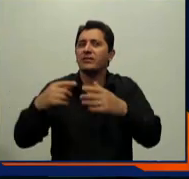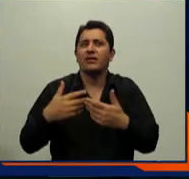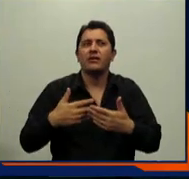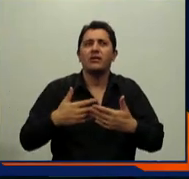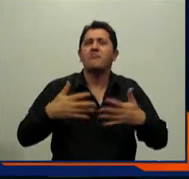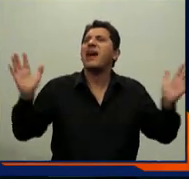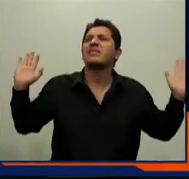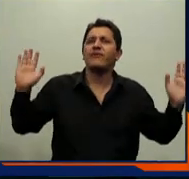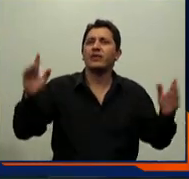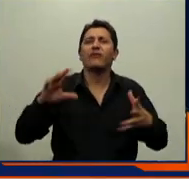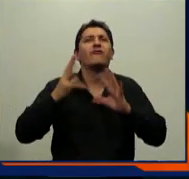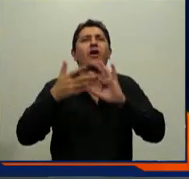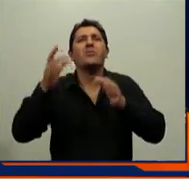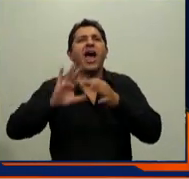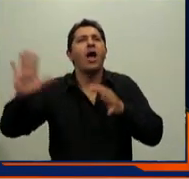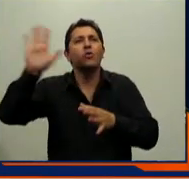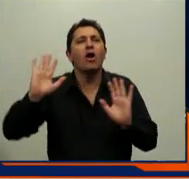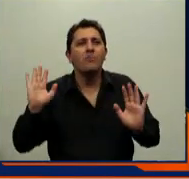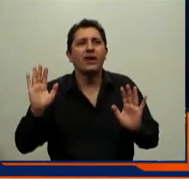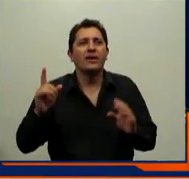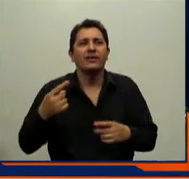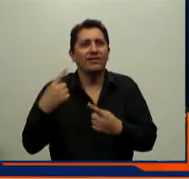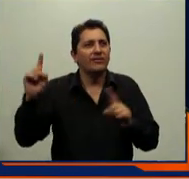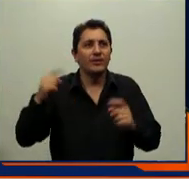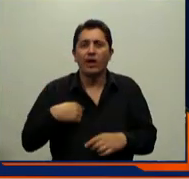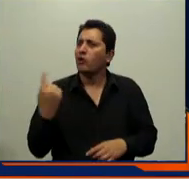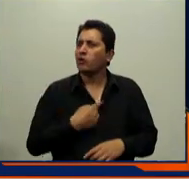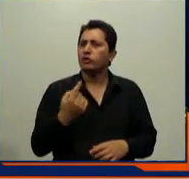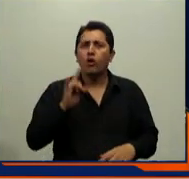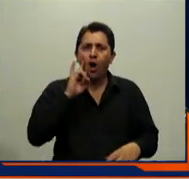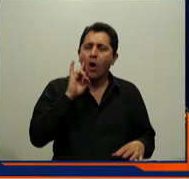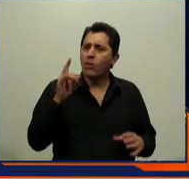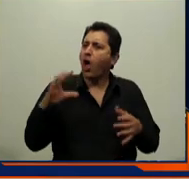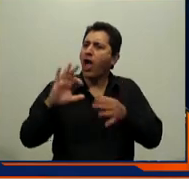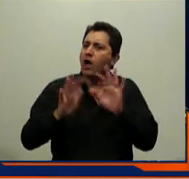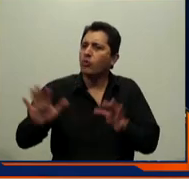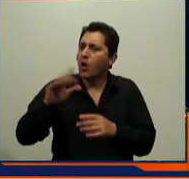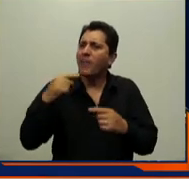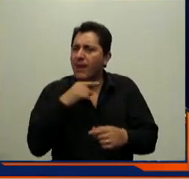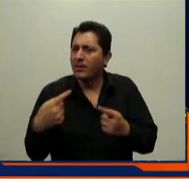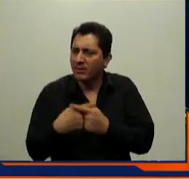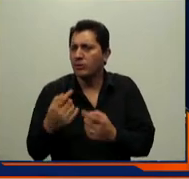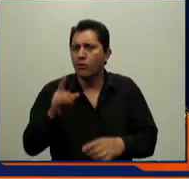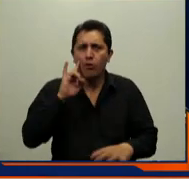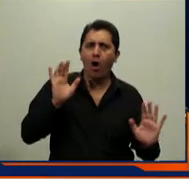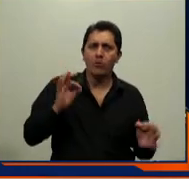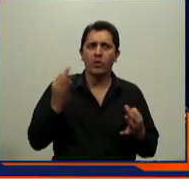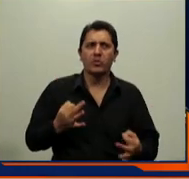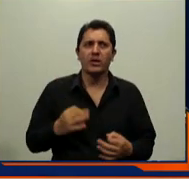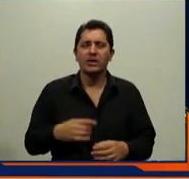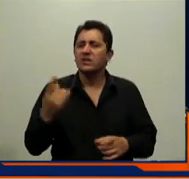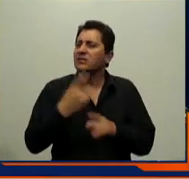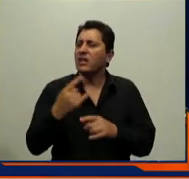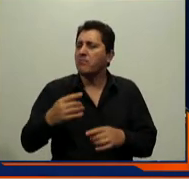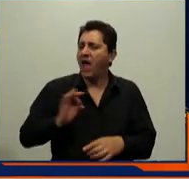mucho más al estilo europeo como juegan ellas, es distinto y creo que a nosotras nos sentimos cómodas con ese juego, jugar contra Alemania. Creo que los últimos años siempre nos fue bien